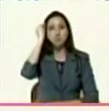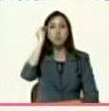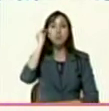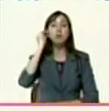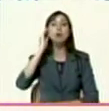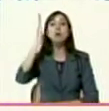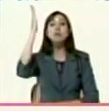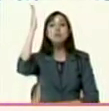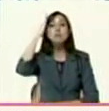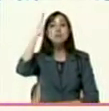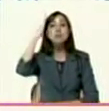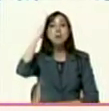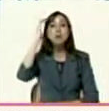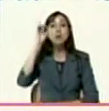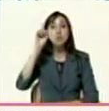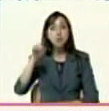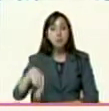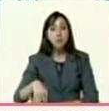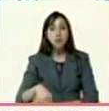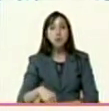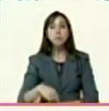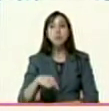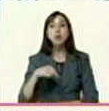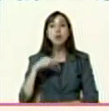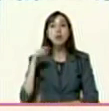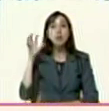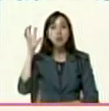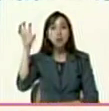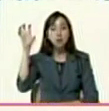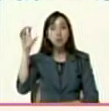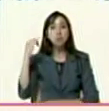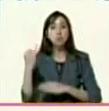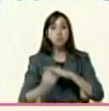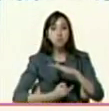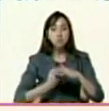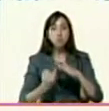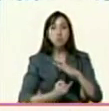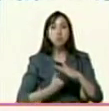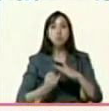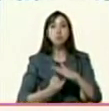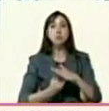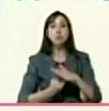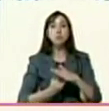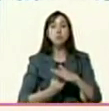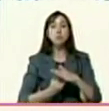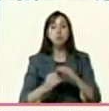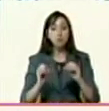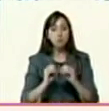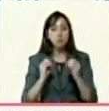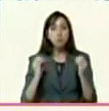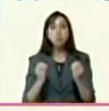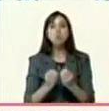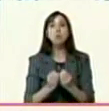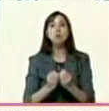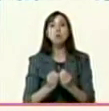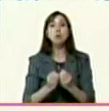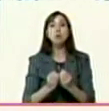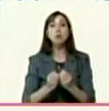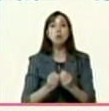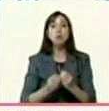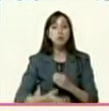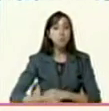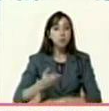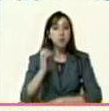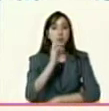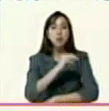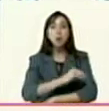considerando que la Contraloría General de la República es un órgano integrante del Poder Ciudadano y del Consejo Moral Republicano que